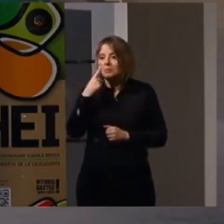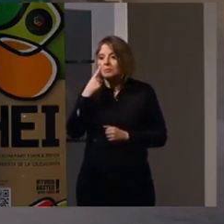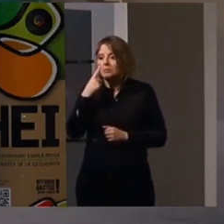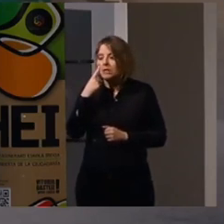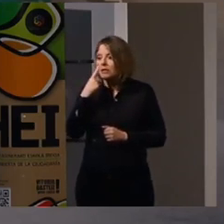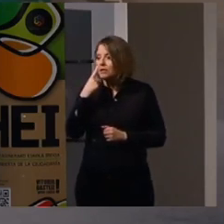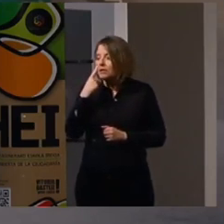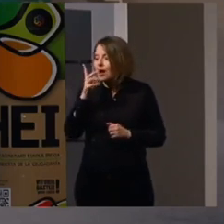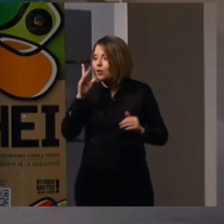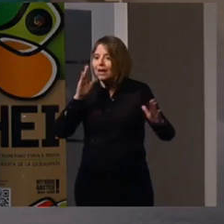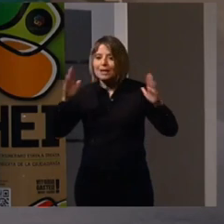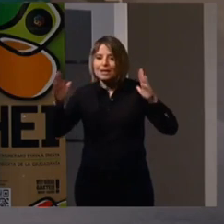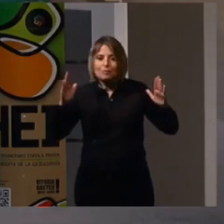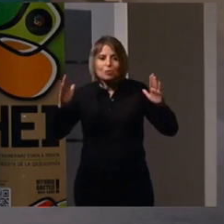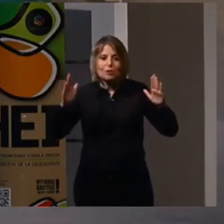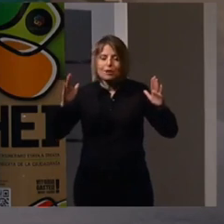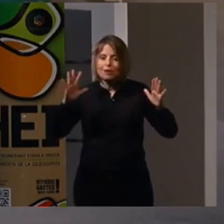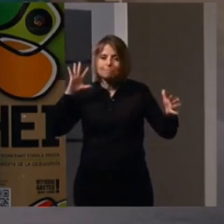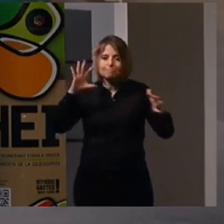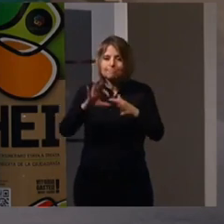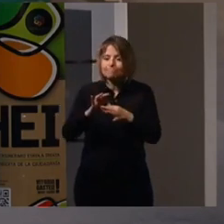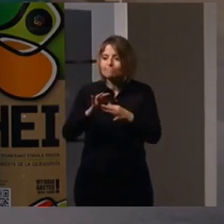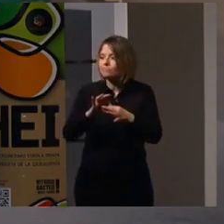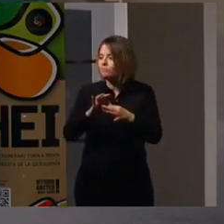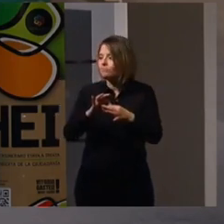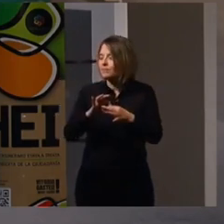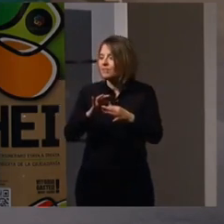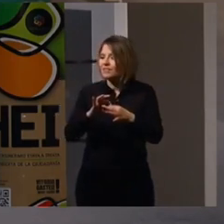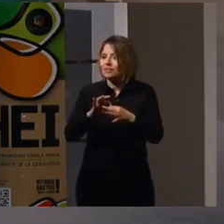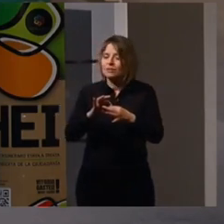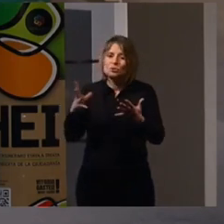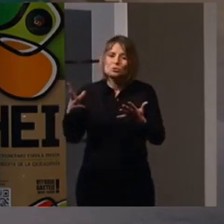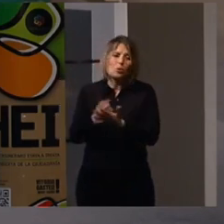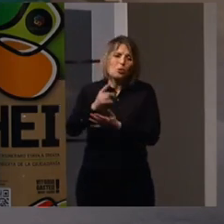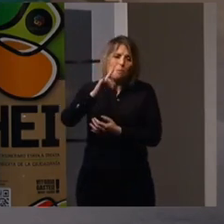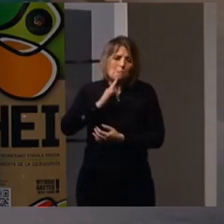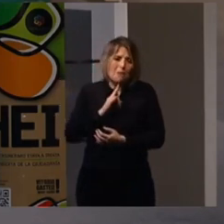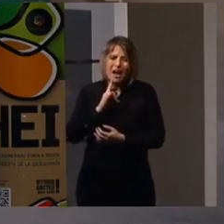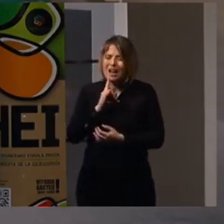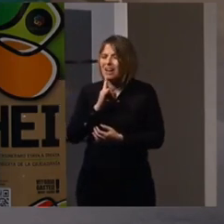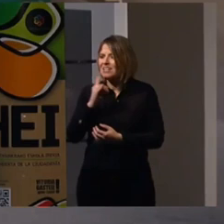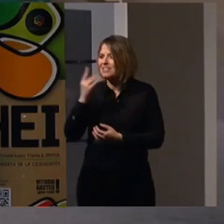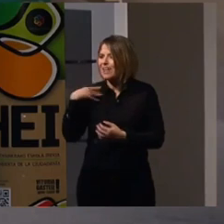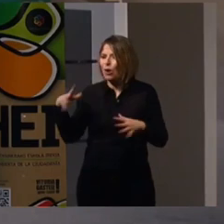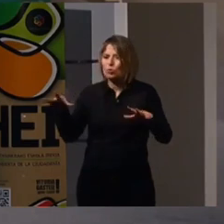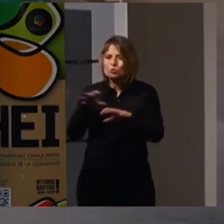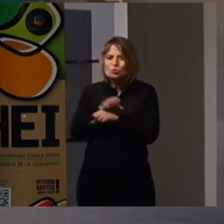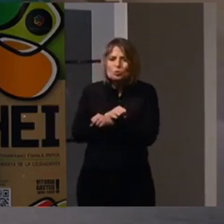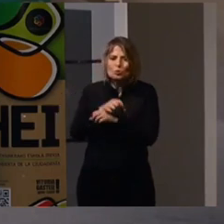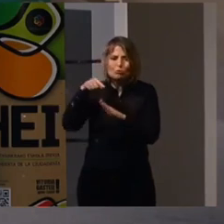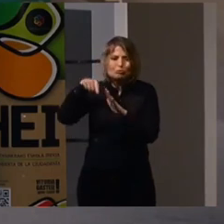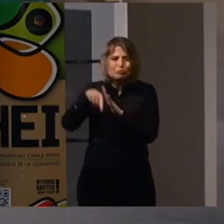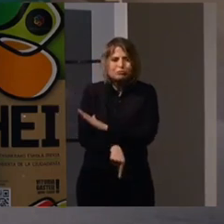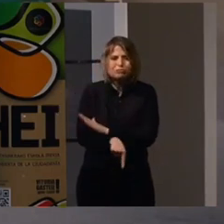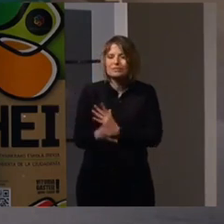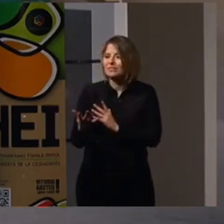que conecta mucho con este momento histórico de, Dios, es que está todo tan mal, está todo tan podrido desde abajo que me